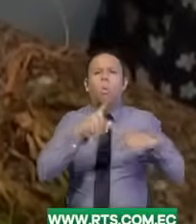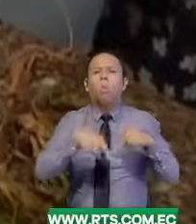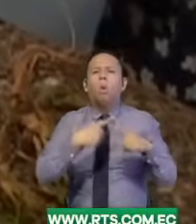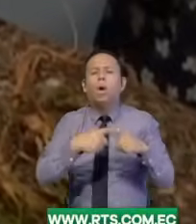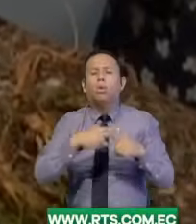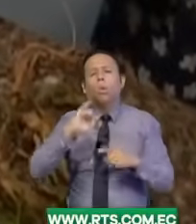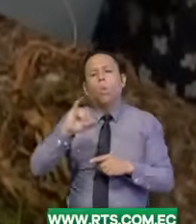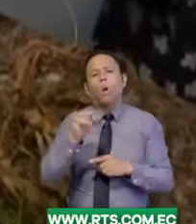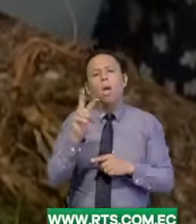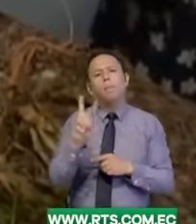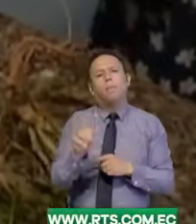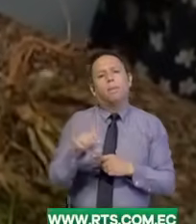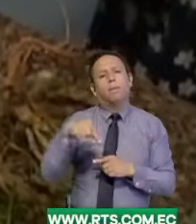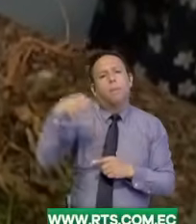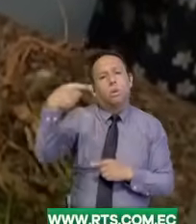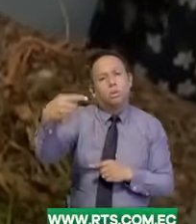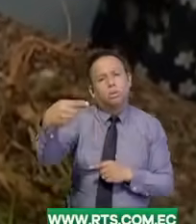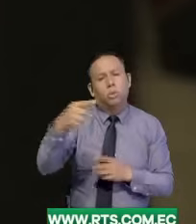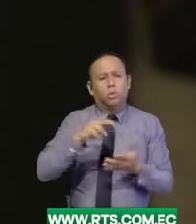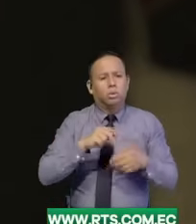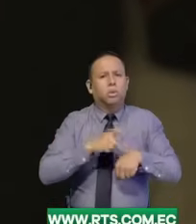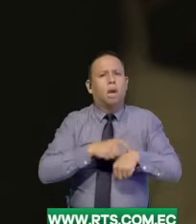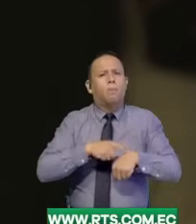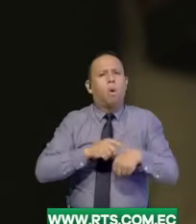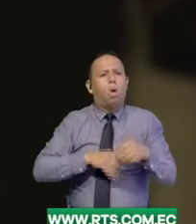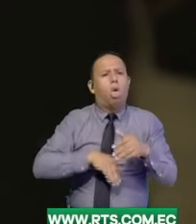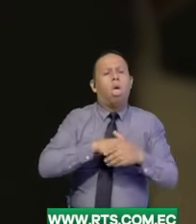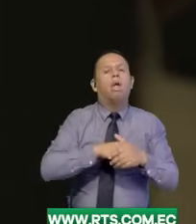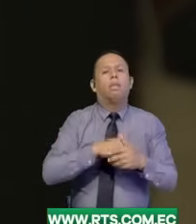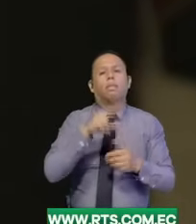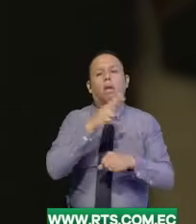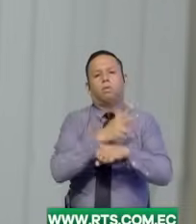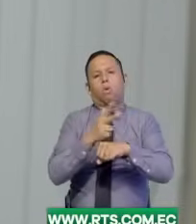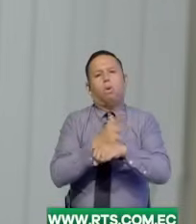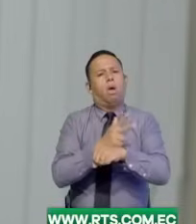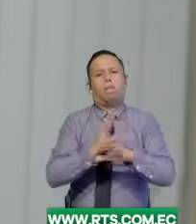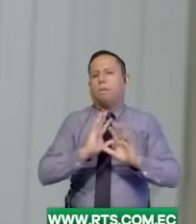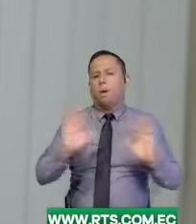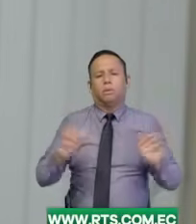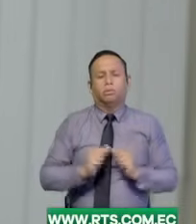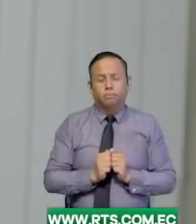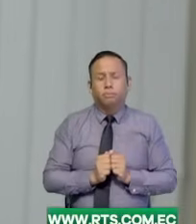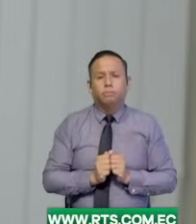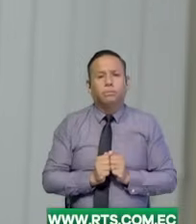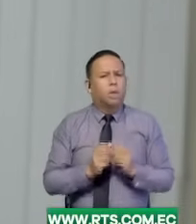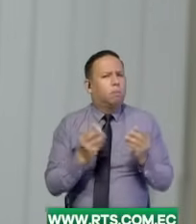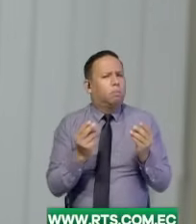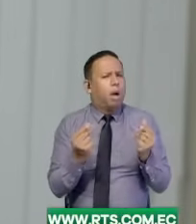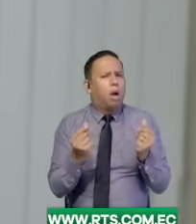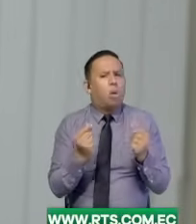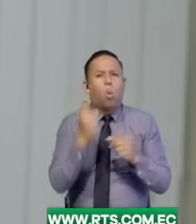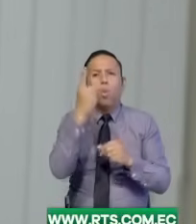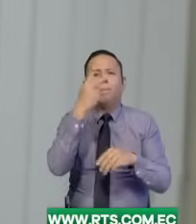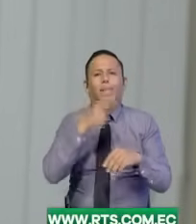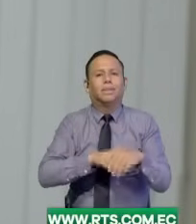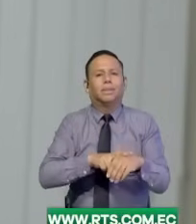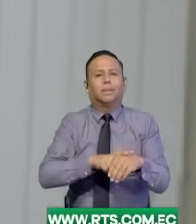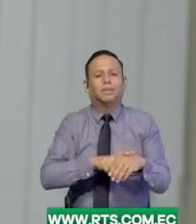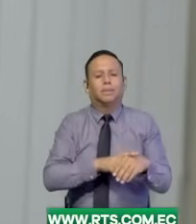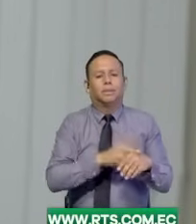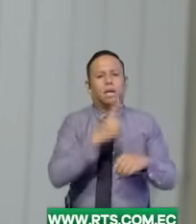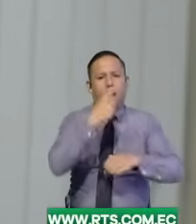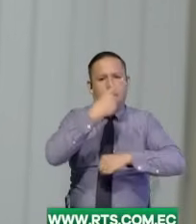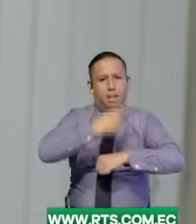jueves y viernes y no podrán tener una duración superior a 3 horas. Son cortes que solo van a suceder una vez en el